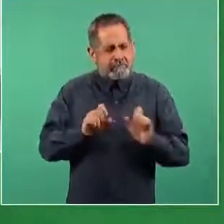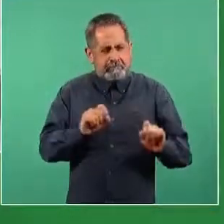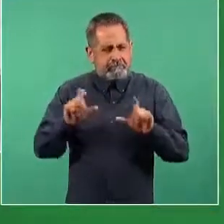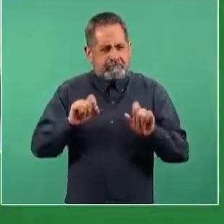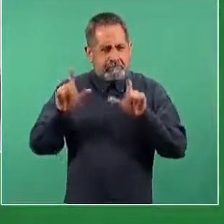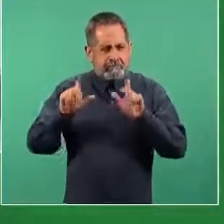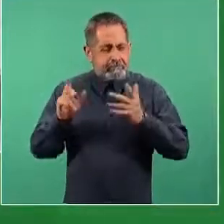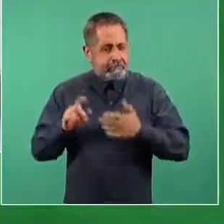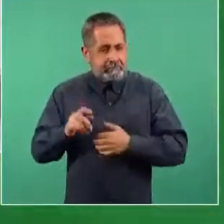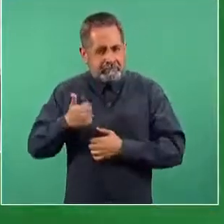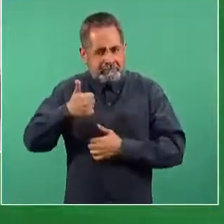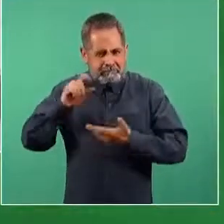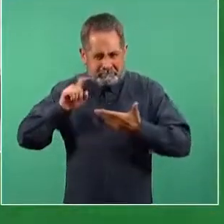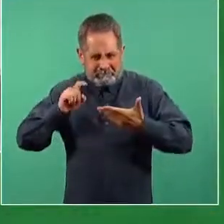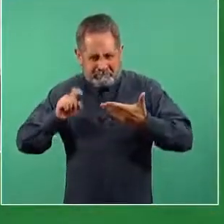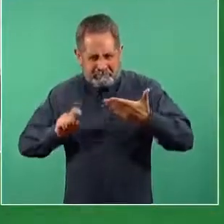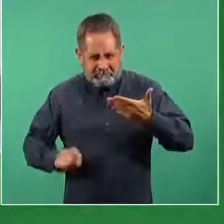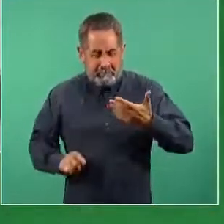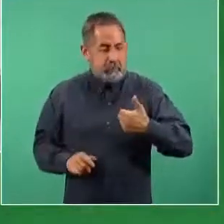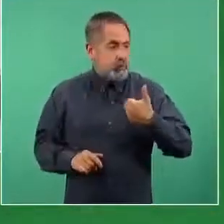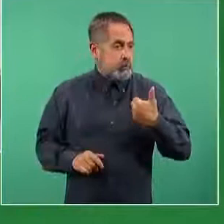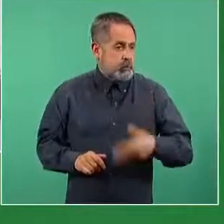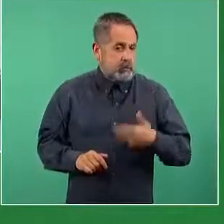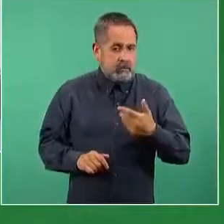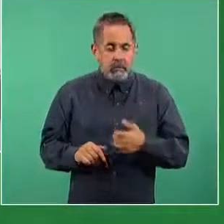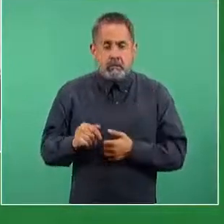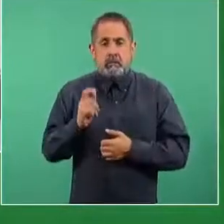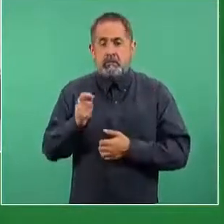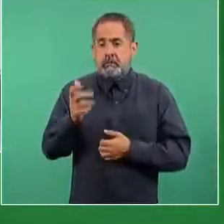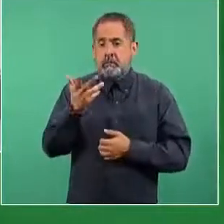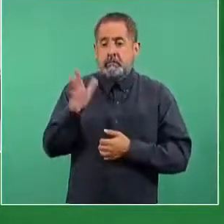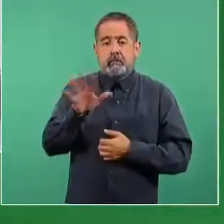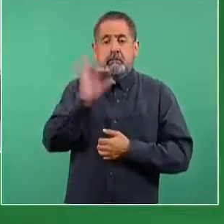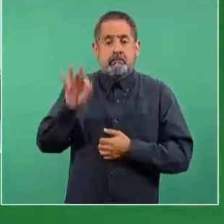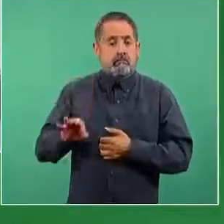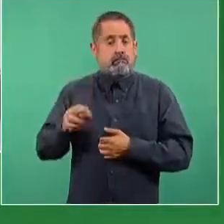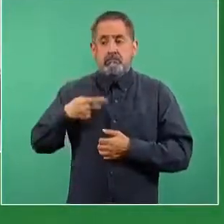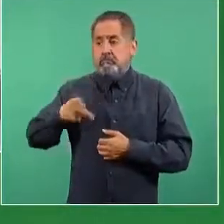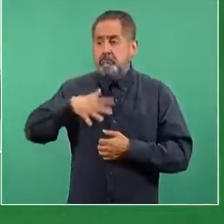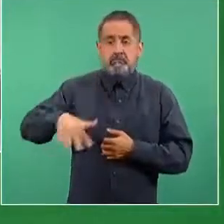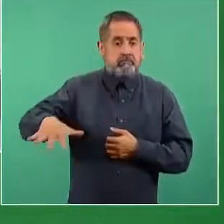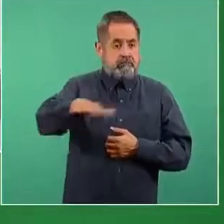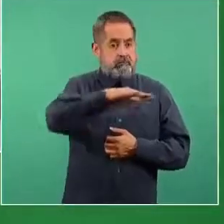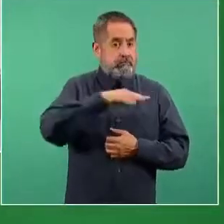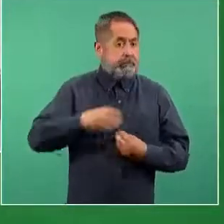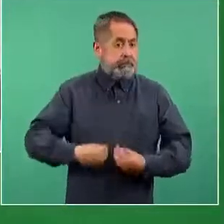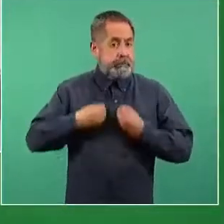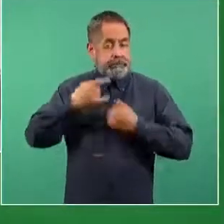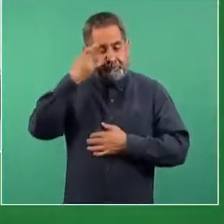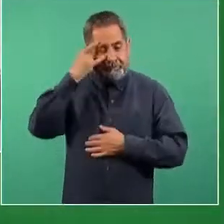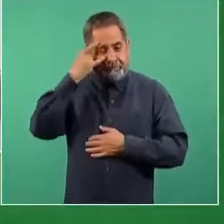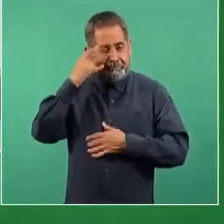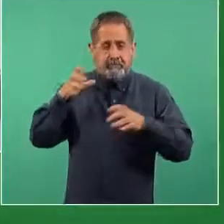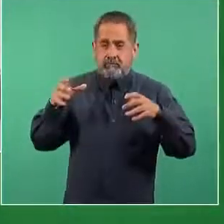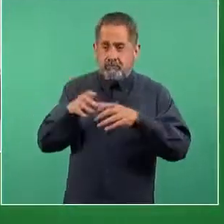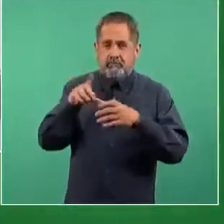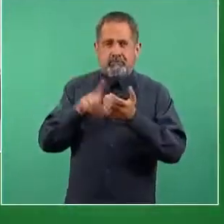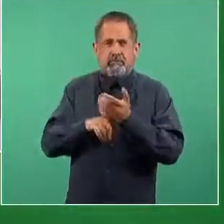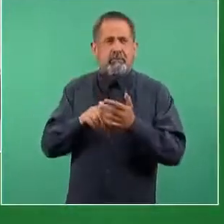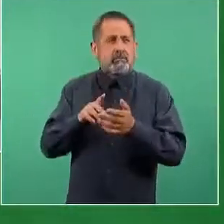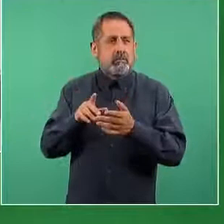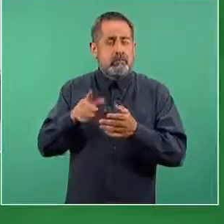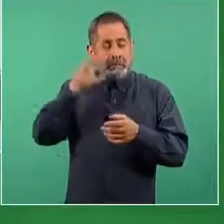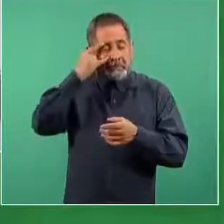Es este total, más del 10% de toda la población de Campeche, que ronda en aproximadamente 1